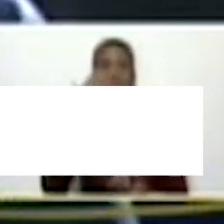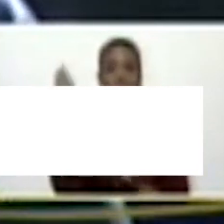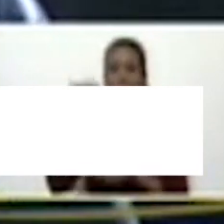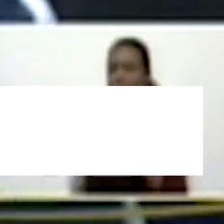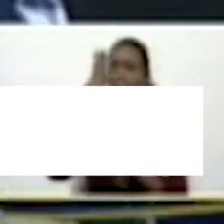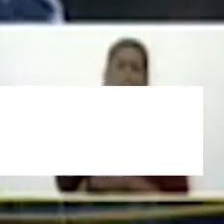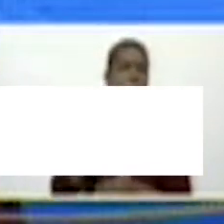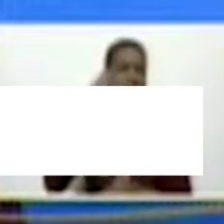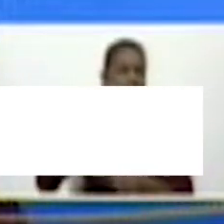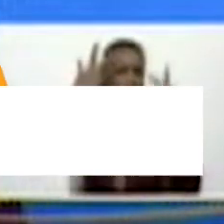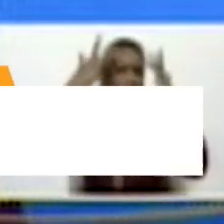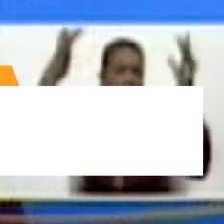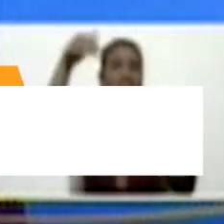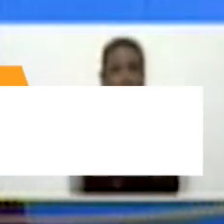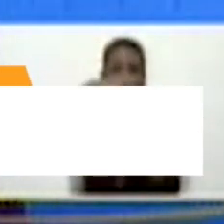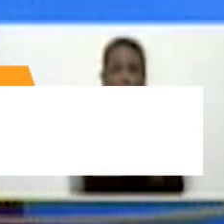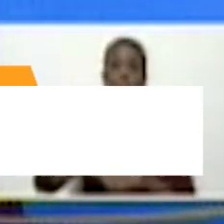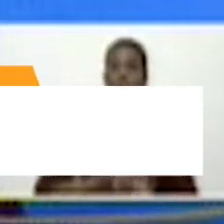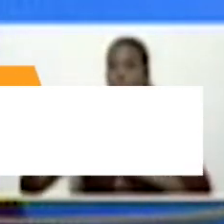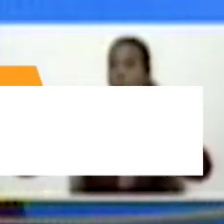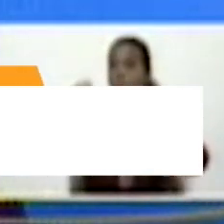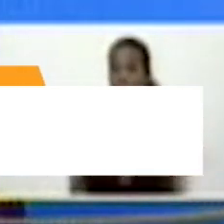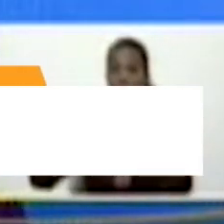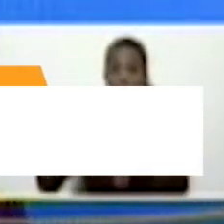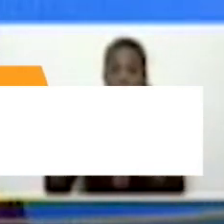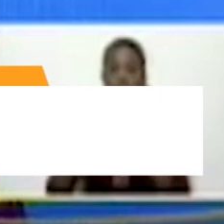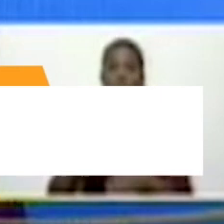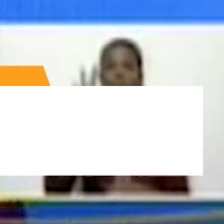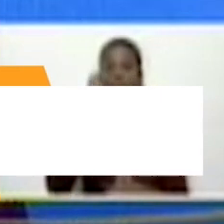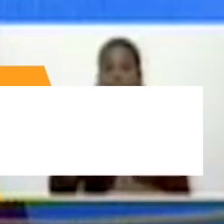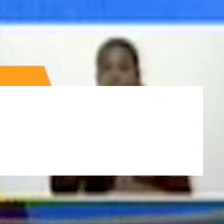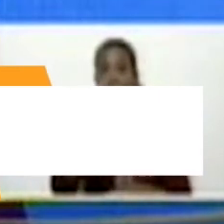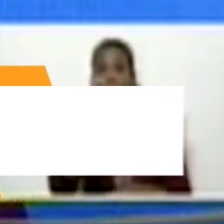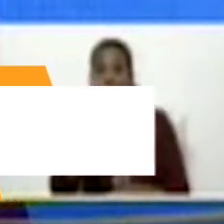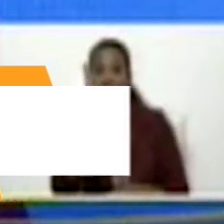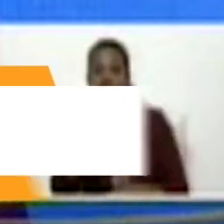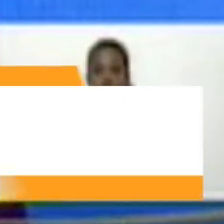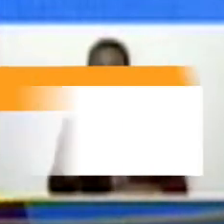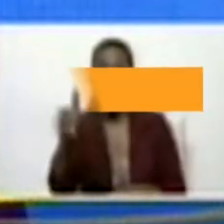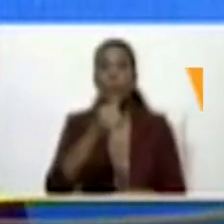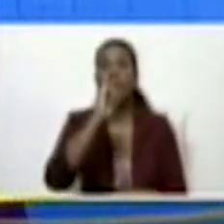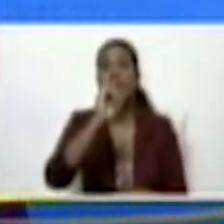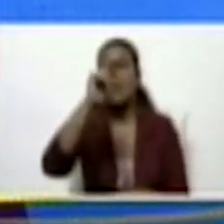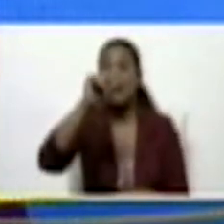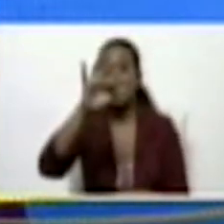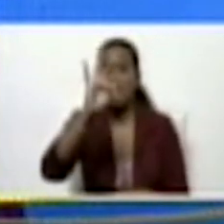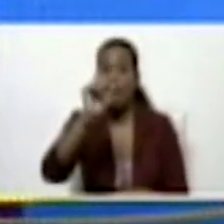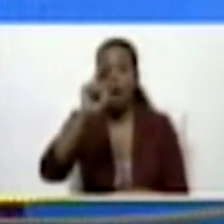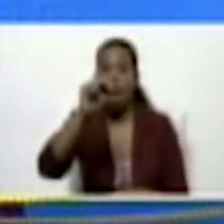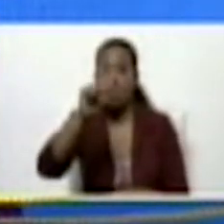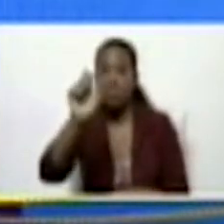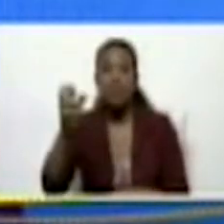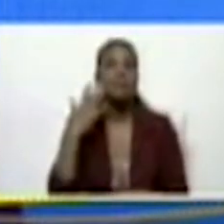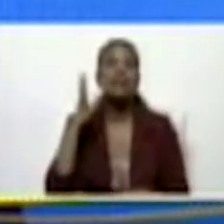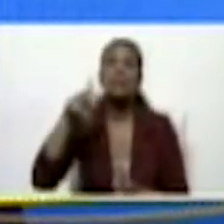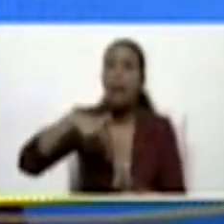electoral. Y allí en el equipo de arranque estarán Pedro Infante, compañero, diputado de la juventud, que le duelen las